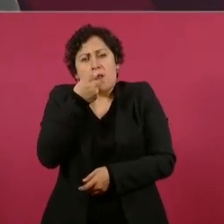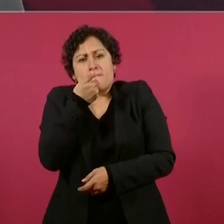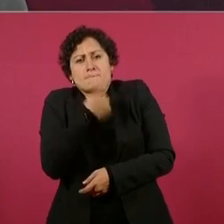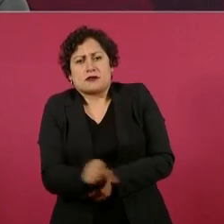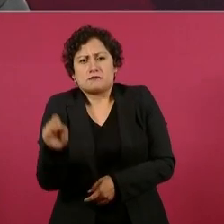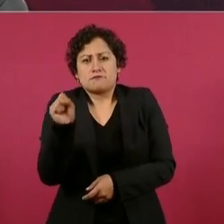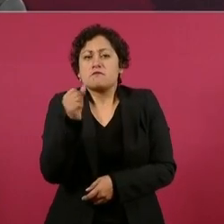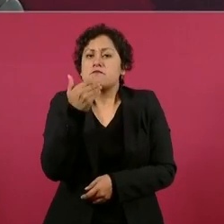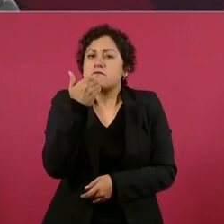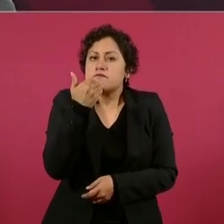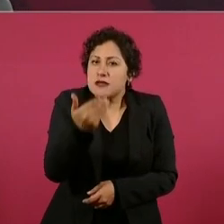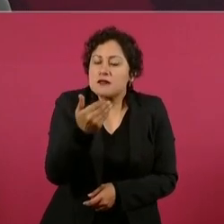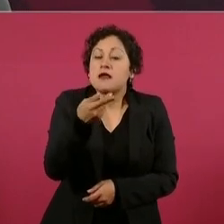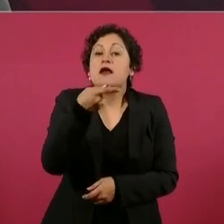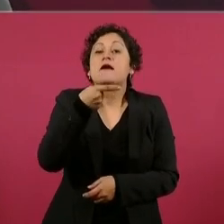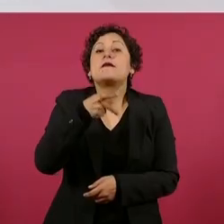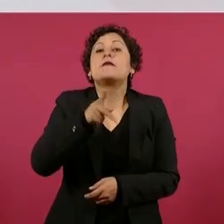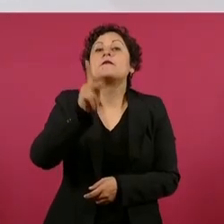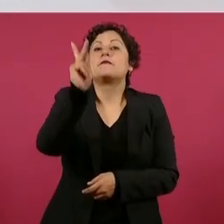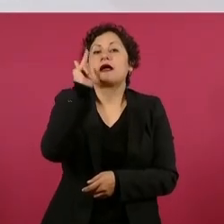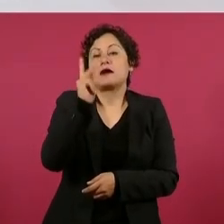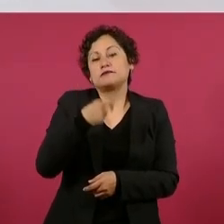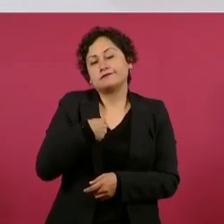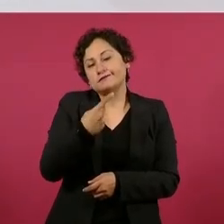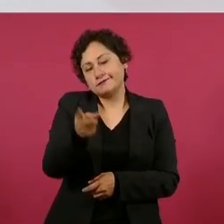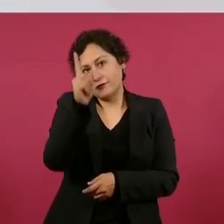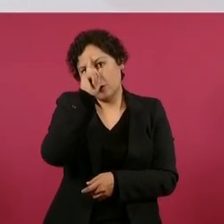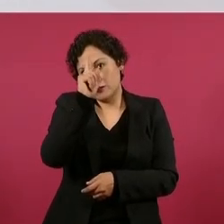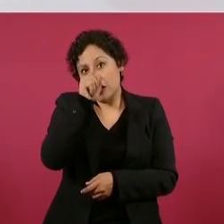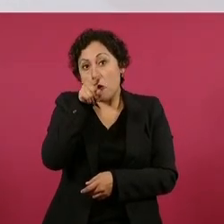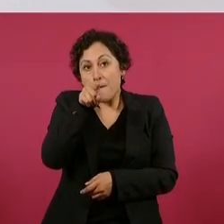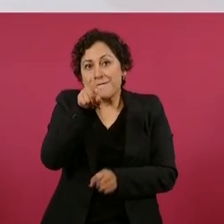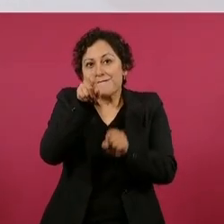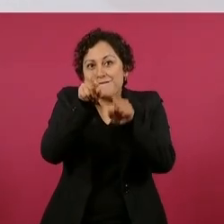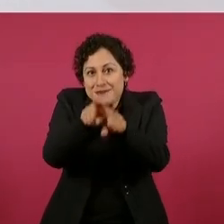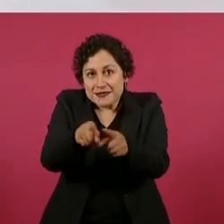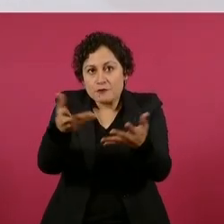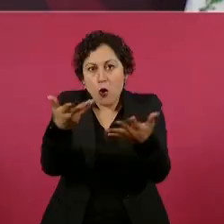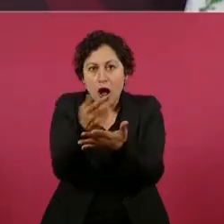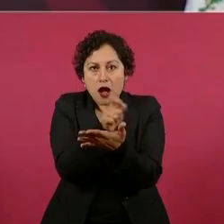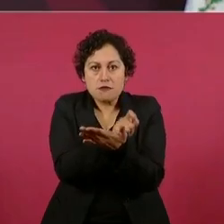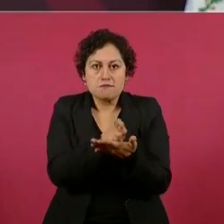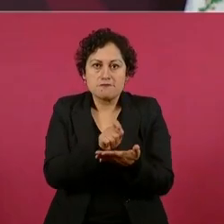que procuren escribir sus discursos.